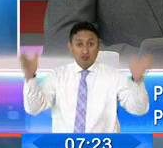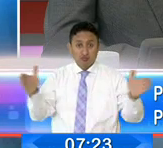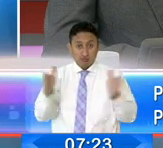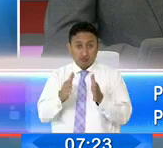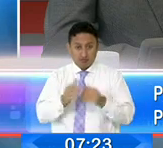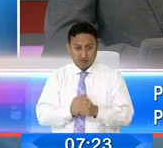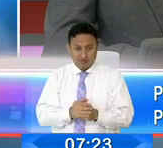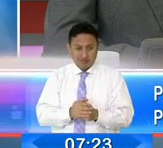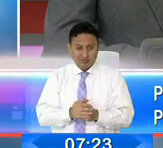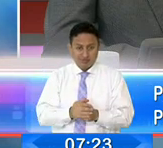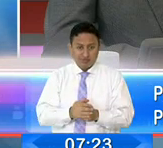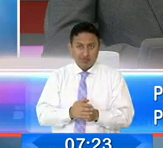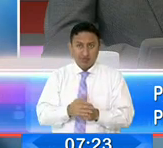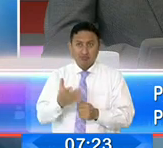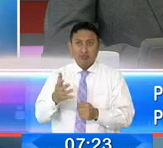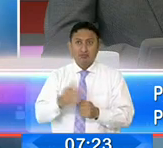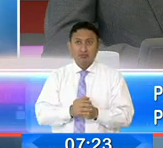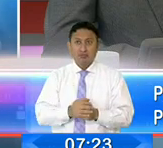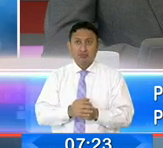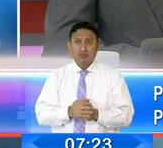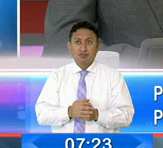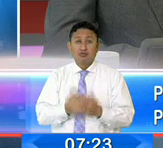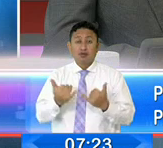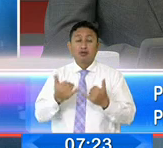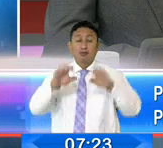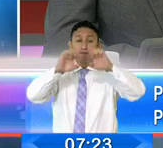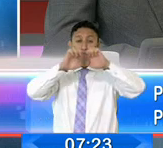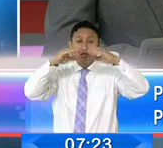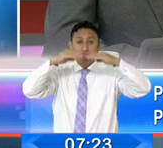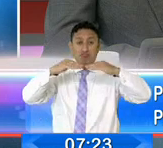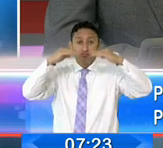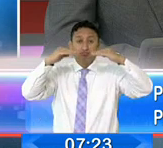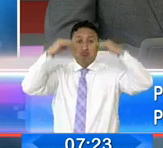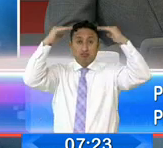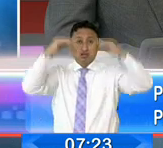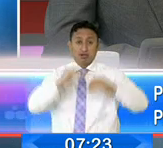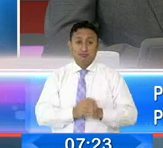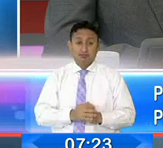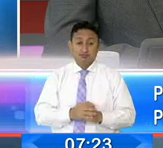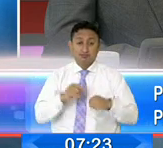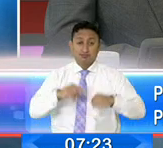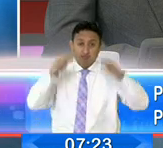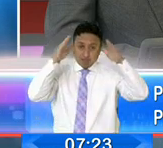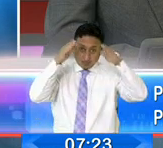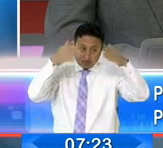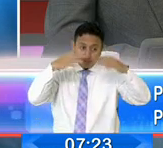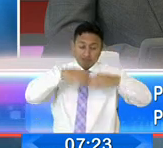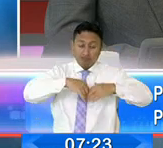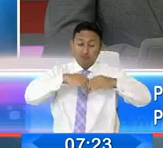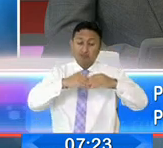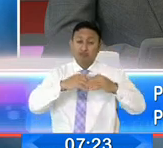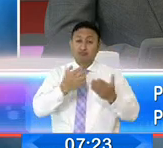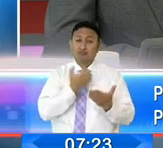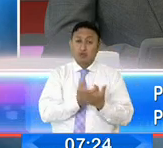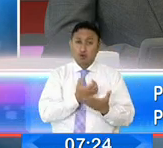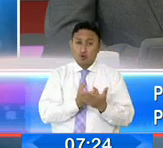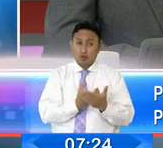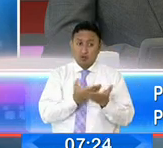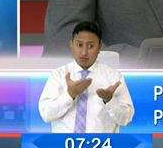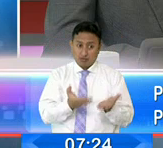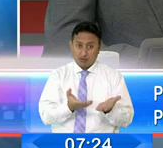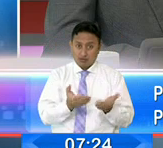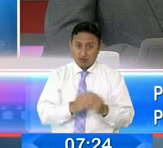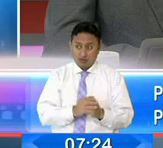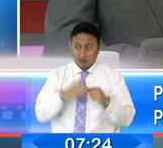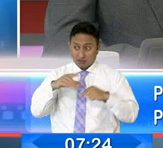están llegando a la mediana y gran empresa. Si es que seguimos con esa visión de reactivación económica, realmente no